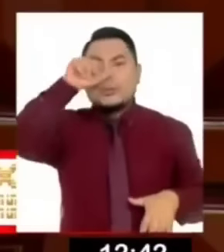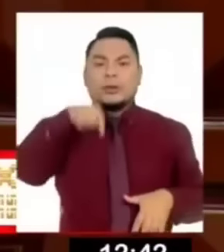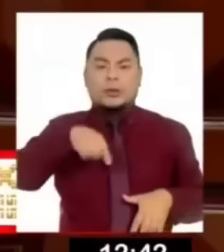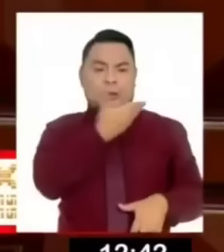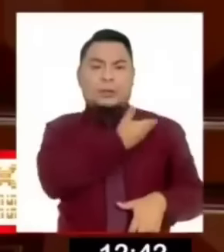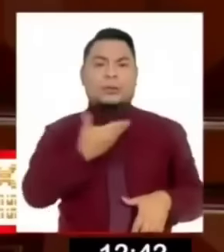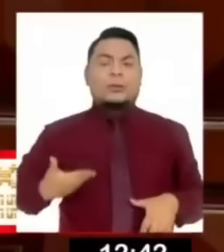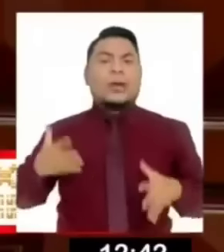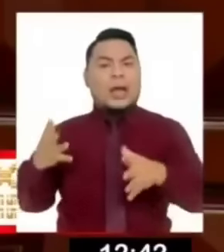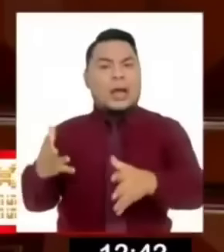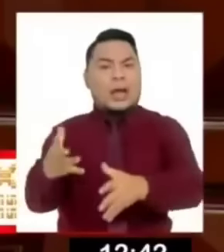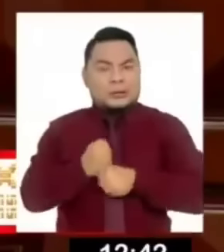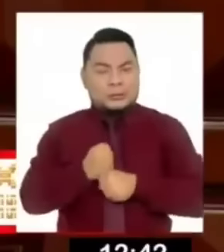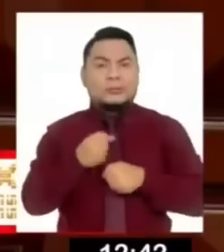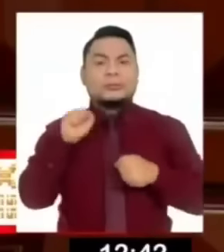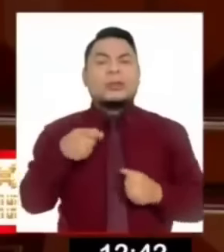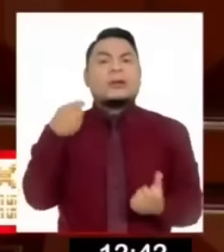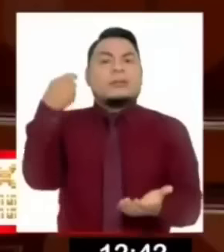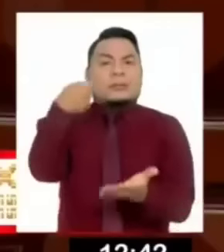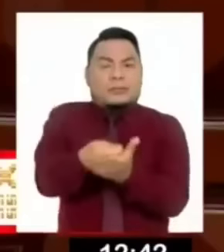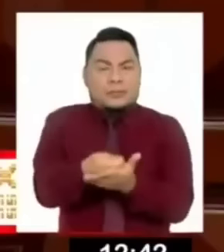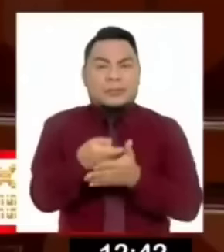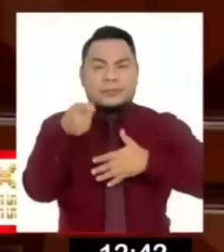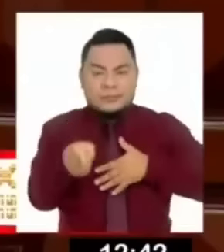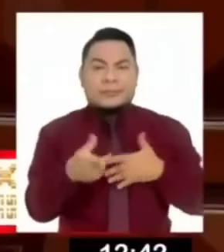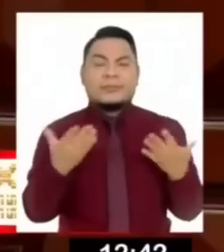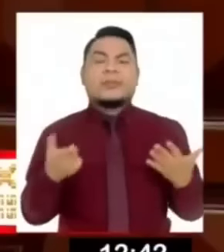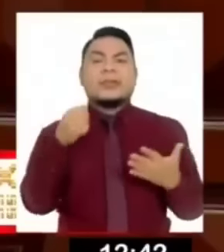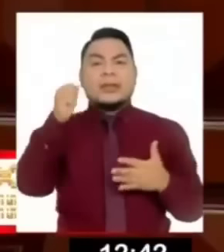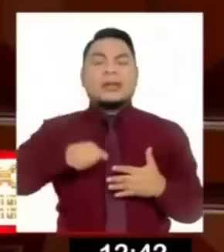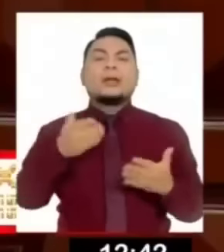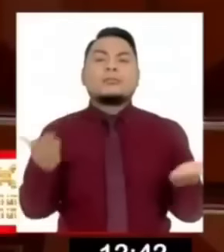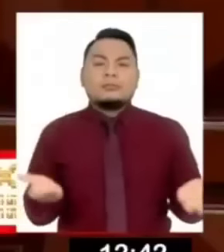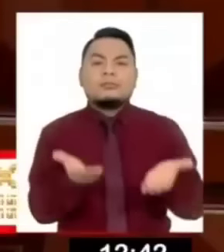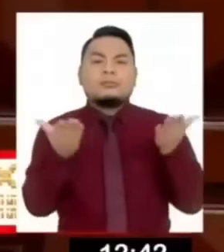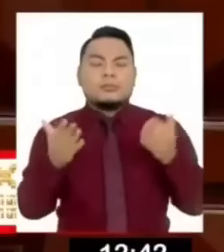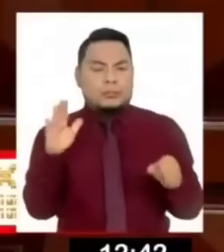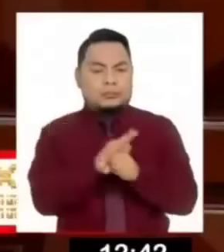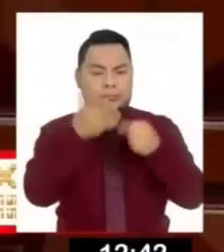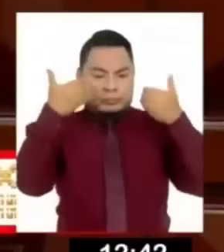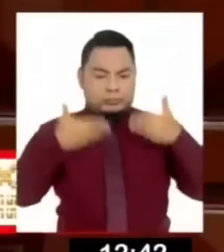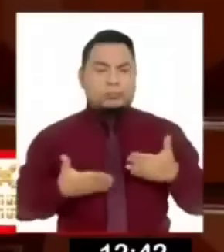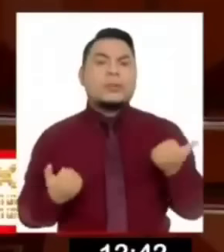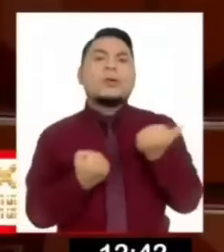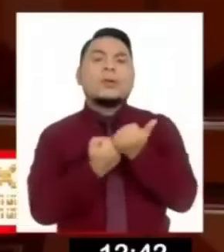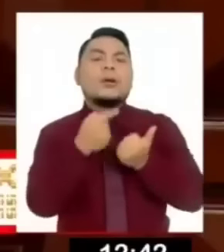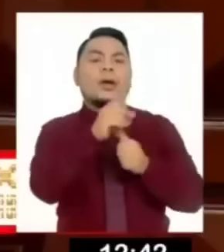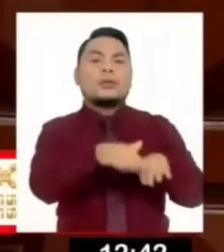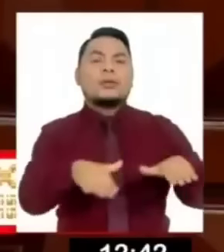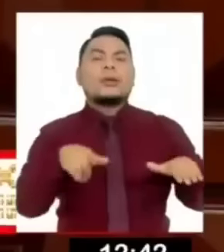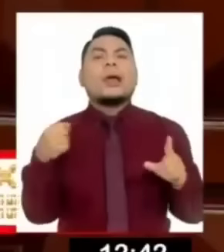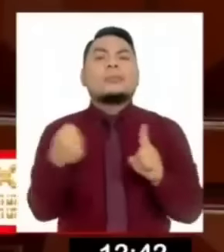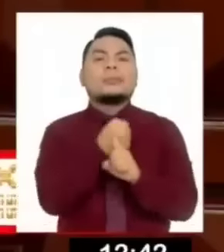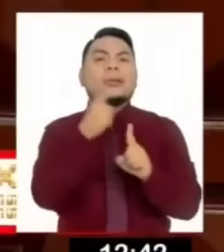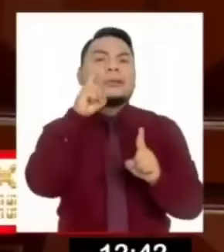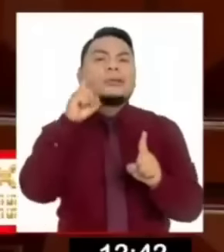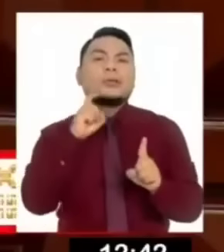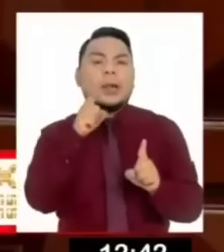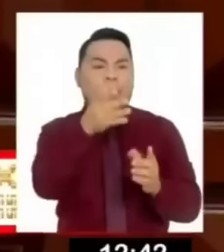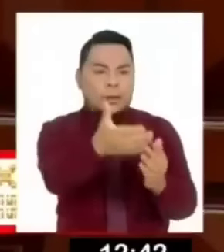el Estado asumirá el financiamiento de la rehabilitación integral de las víctimas de violencia